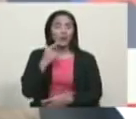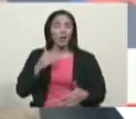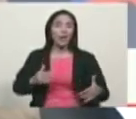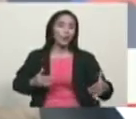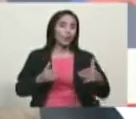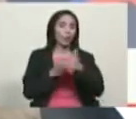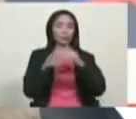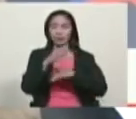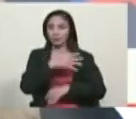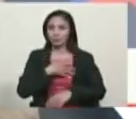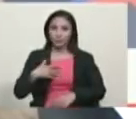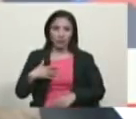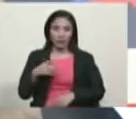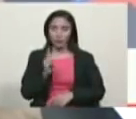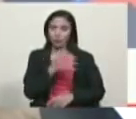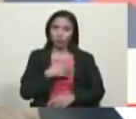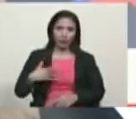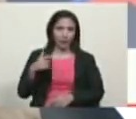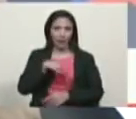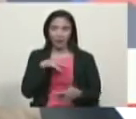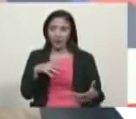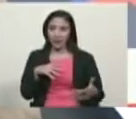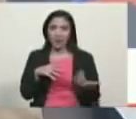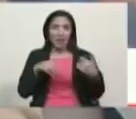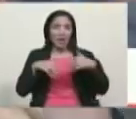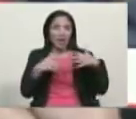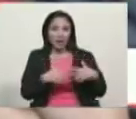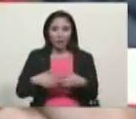de una intervención militar gringa en Venezuela.